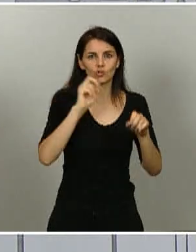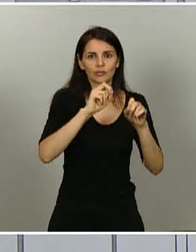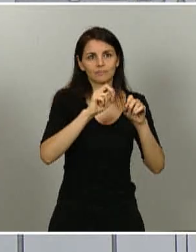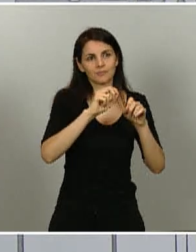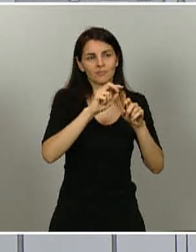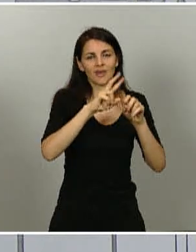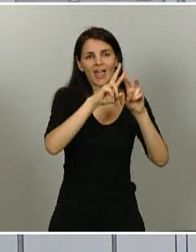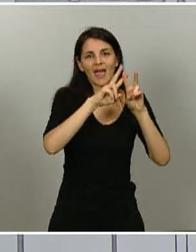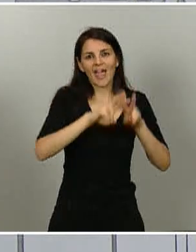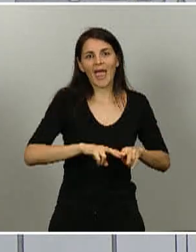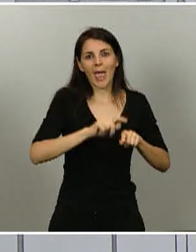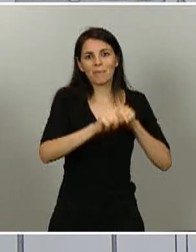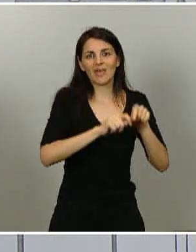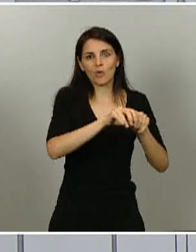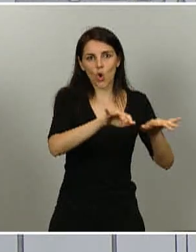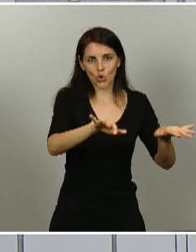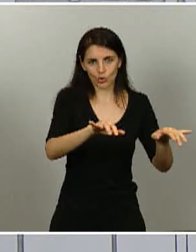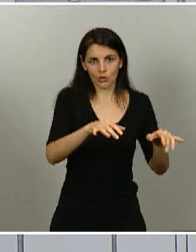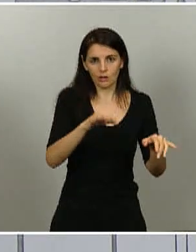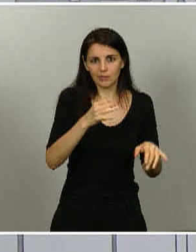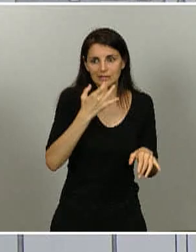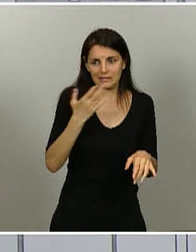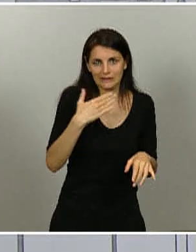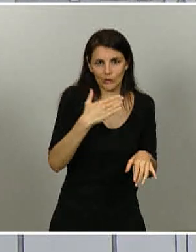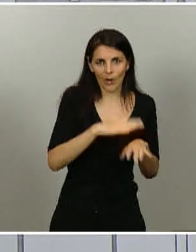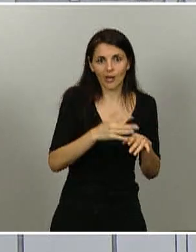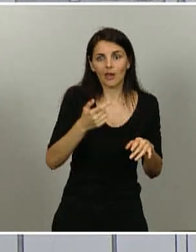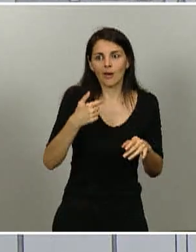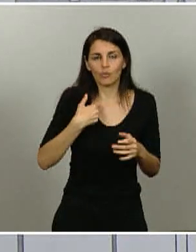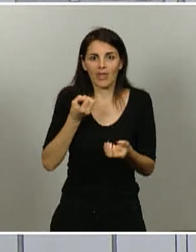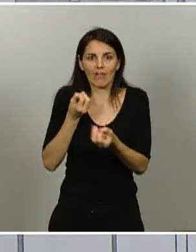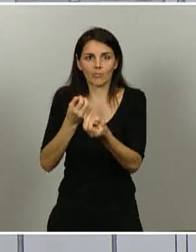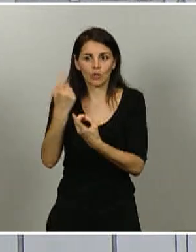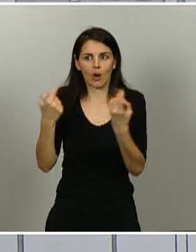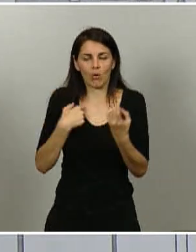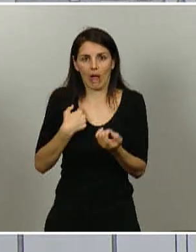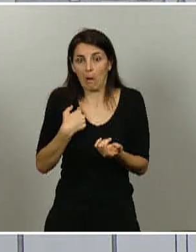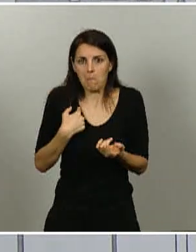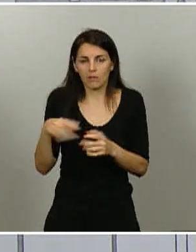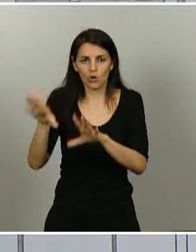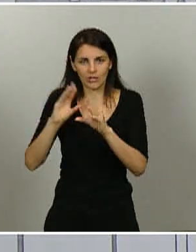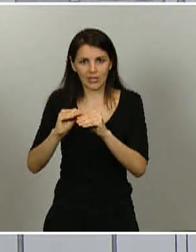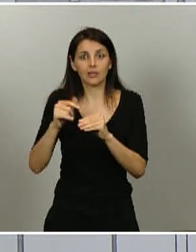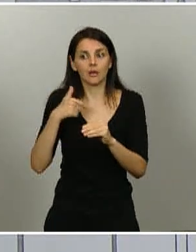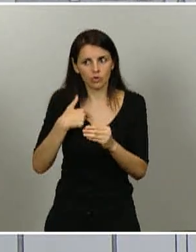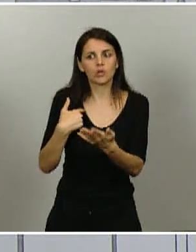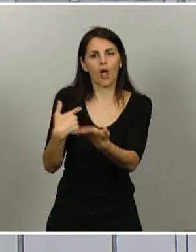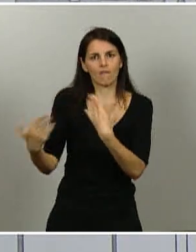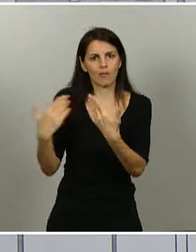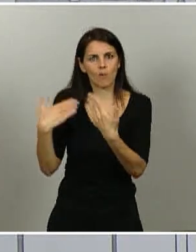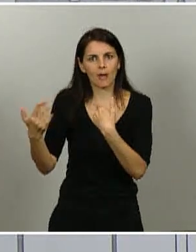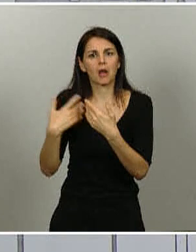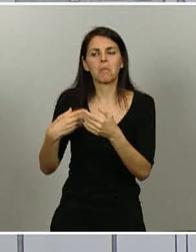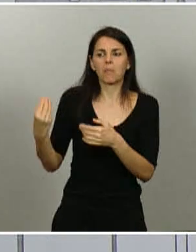tuvimos que aclarar con ellos exactamente qué es lo que solicitaban. Y una vez aclarado se recogió, se envió como se acordó con ellos,